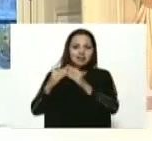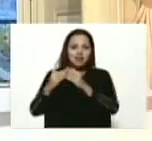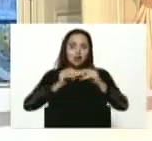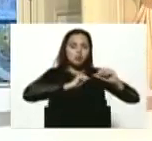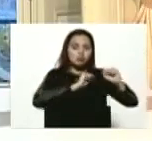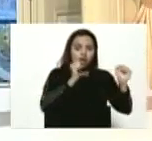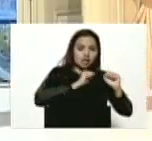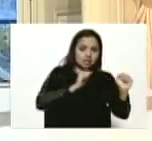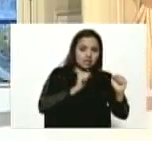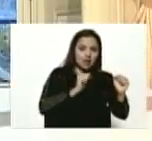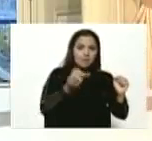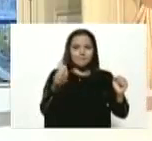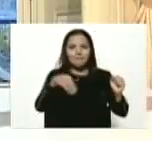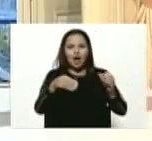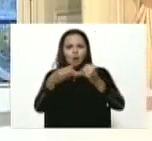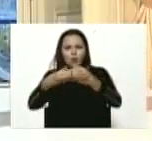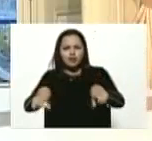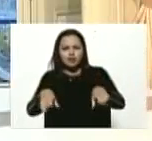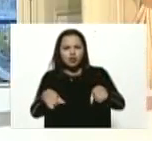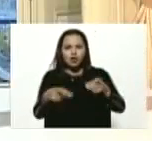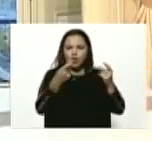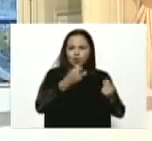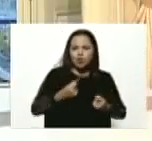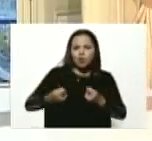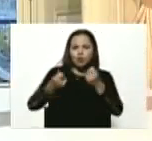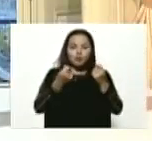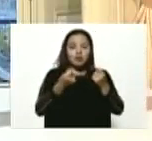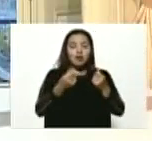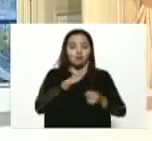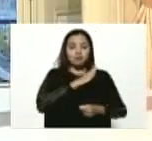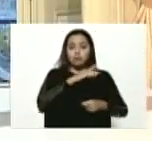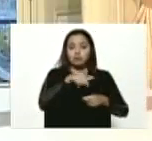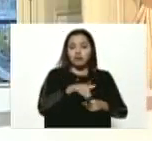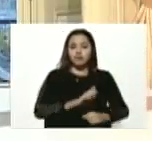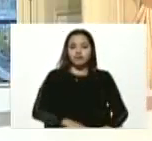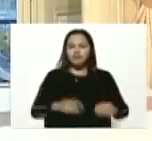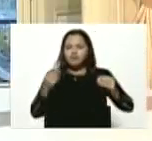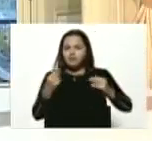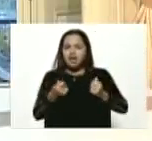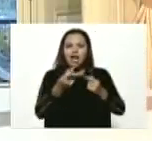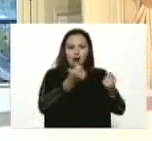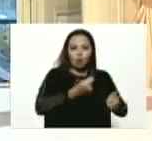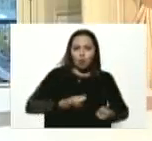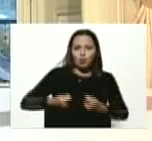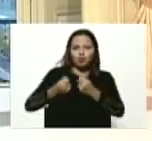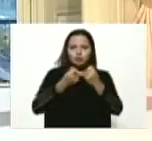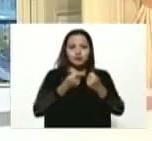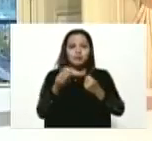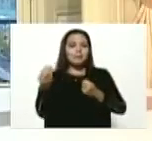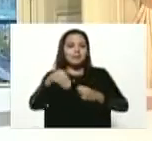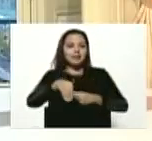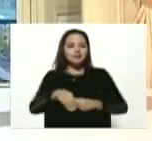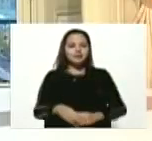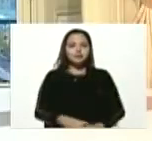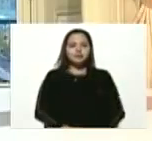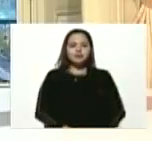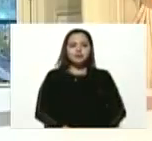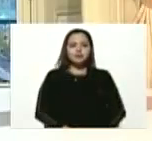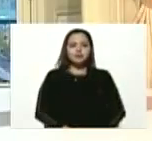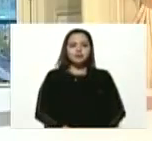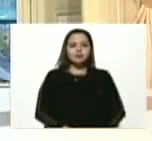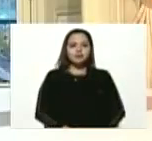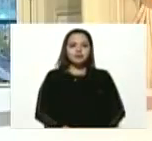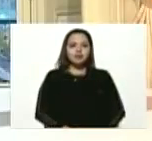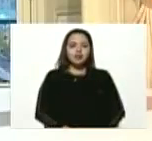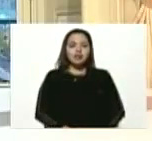gallineros, con sus huevitos. Es una economía local, chicas. Se activa una economía. Y además, la